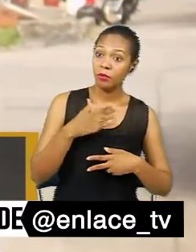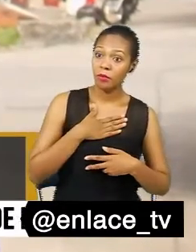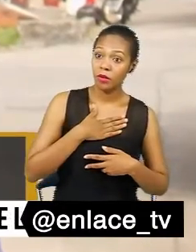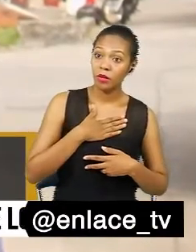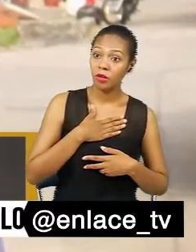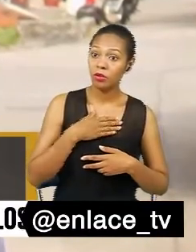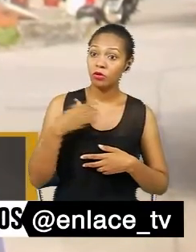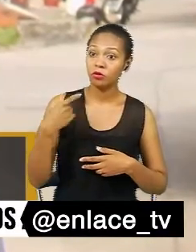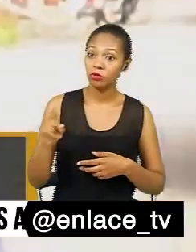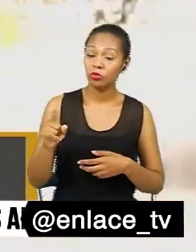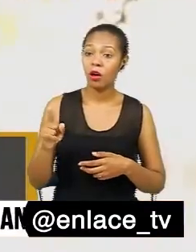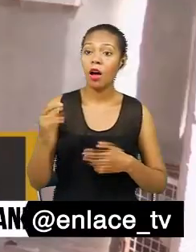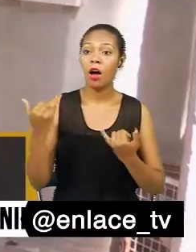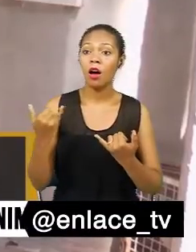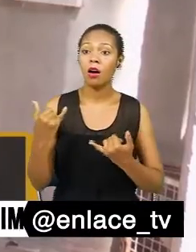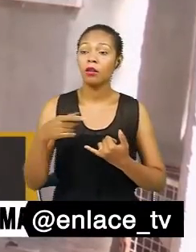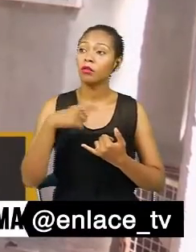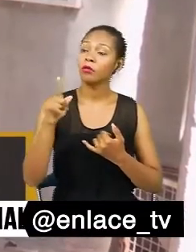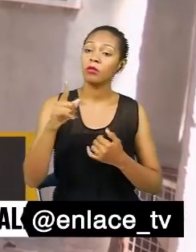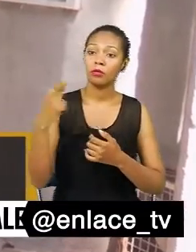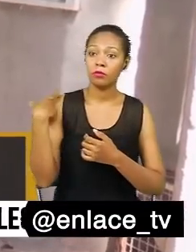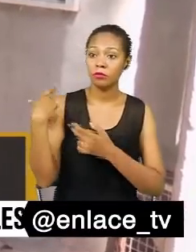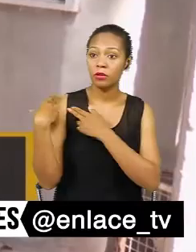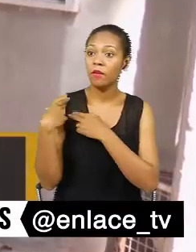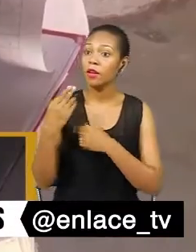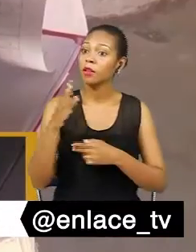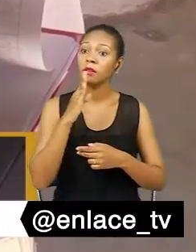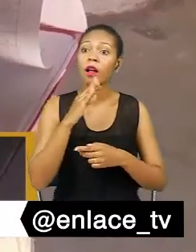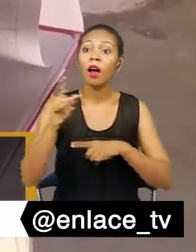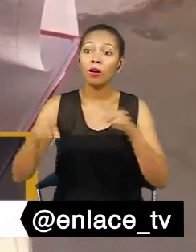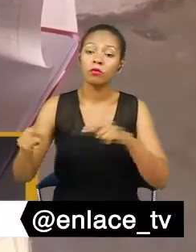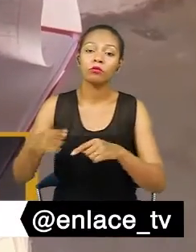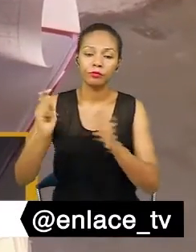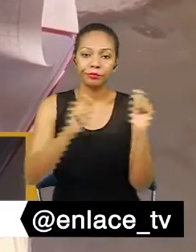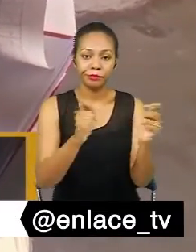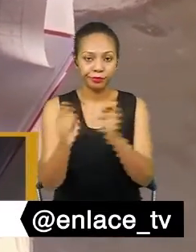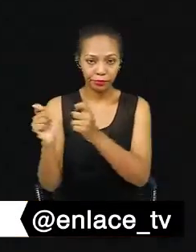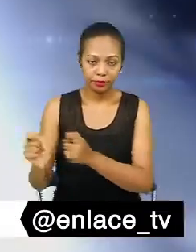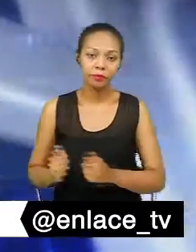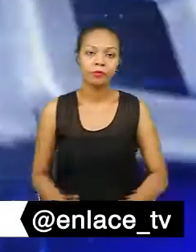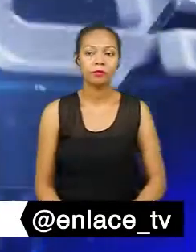a ser propiedad del Ministerio de Vivienda, Ciudad y Territorio.